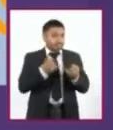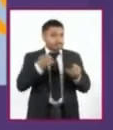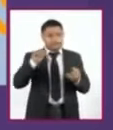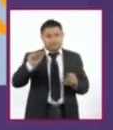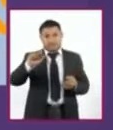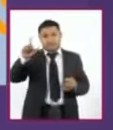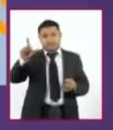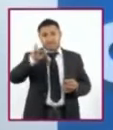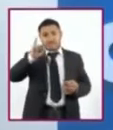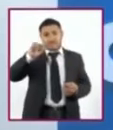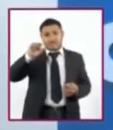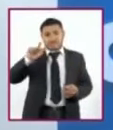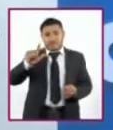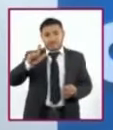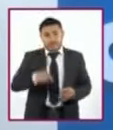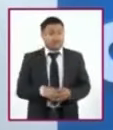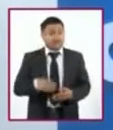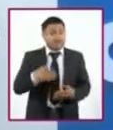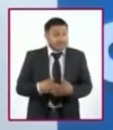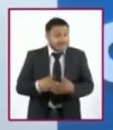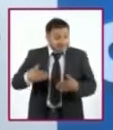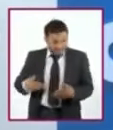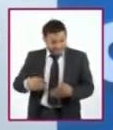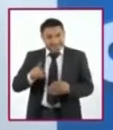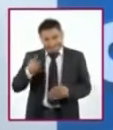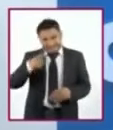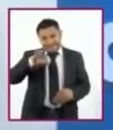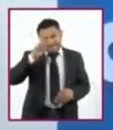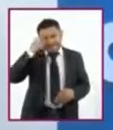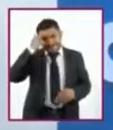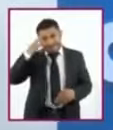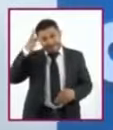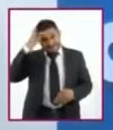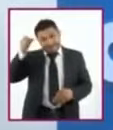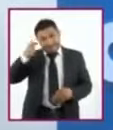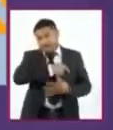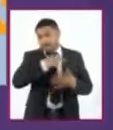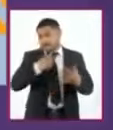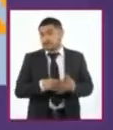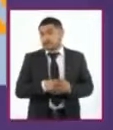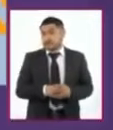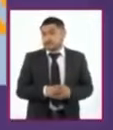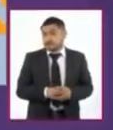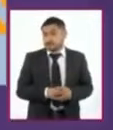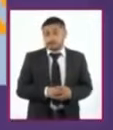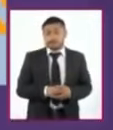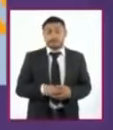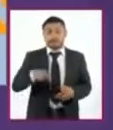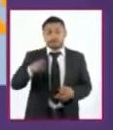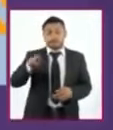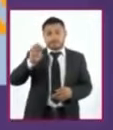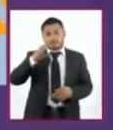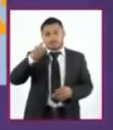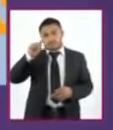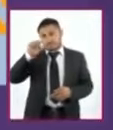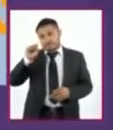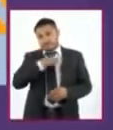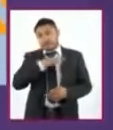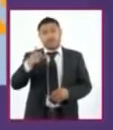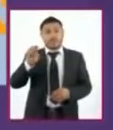axial. Antes de continuar, mencionemos algunos conceptos. Las rectas perpendiculares